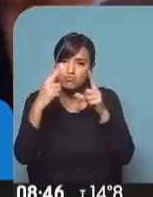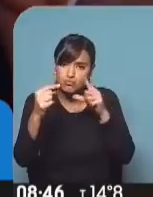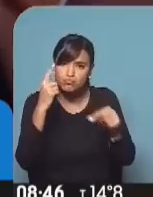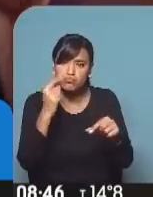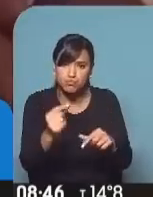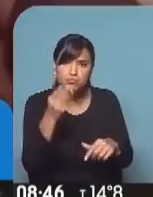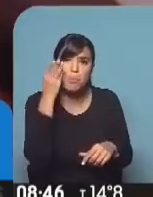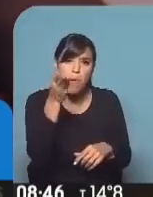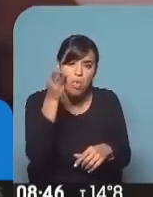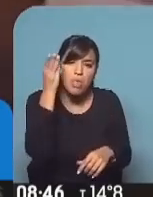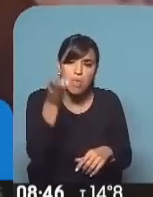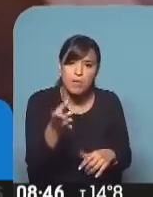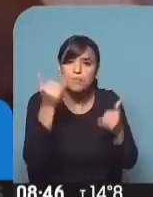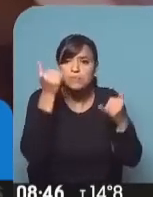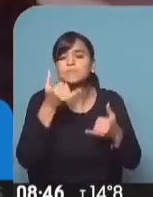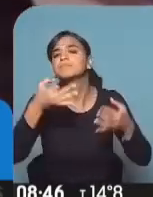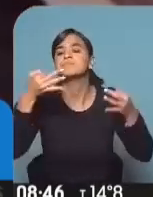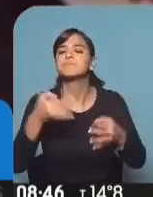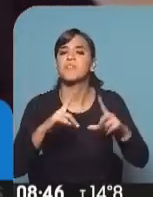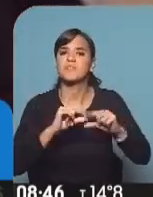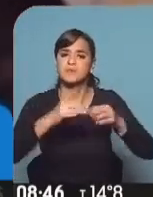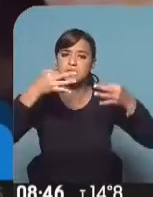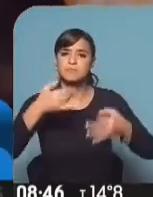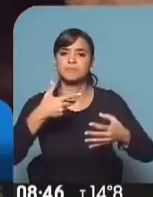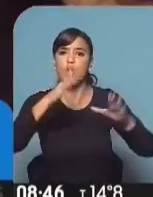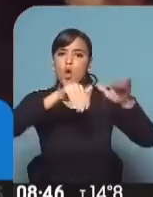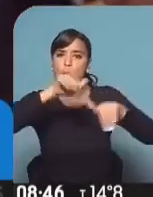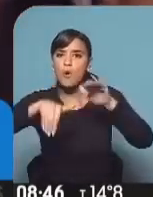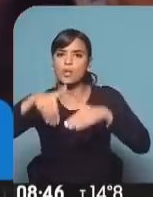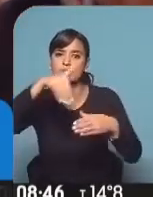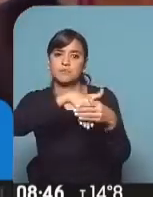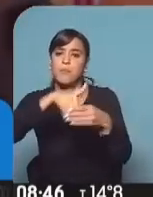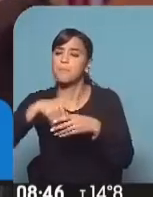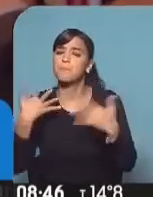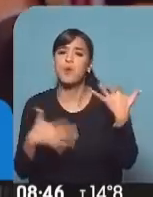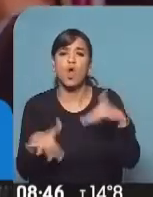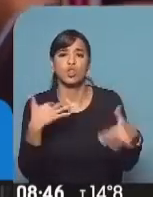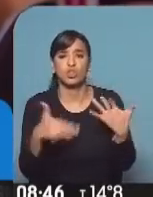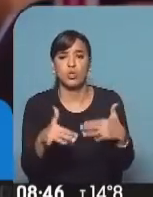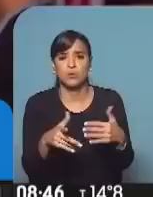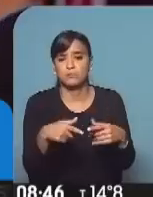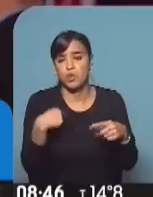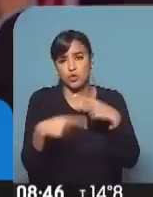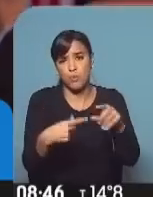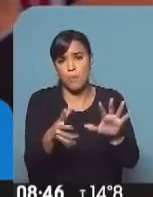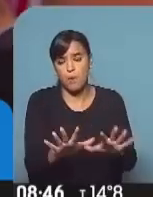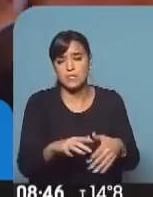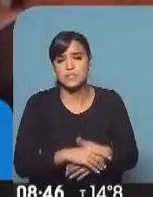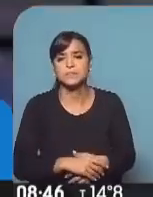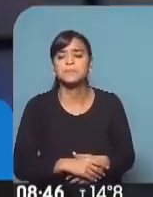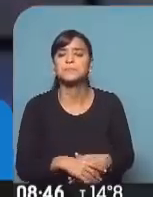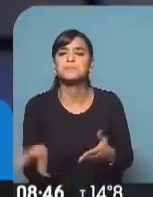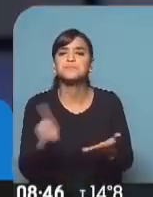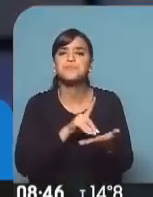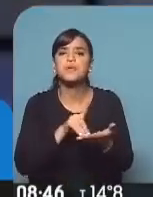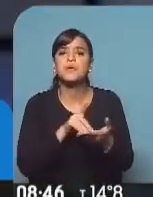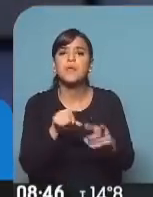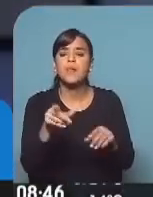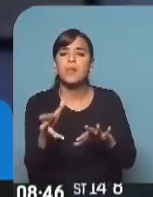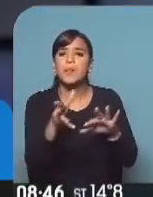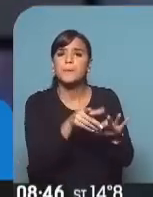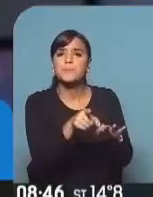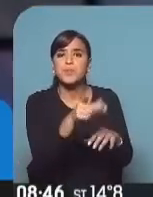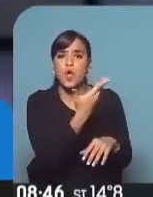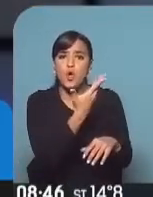que haya certeza en la convocatoria elecciones lo más pronto que se puede lo seguiremos haciendo el diputado por un lado del